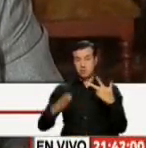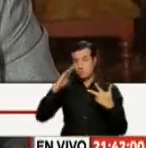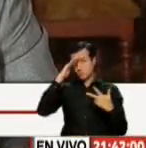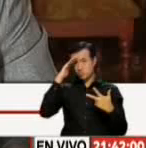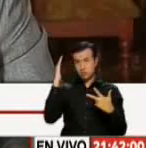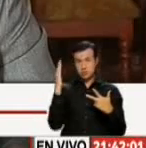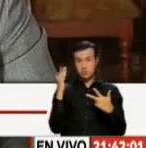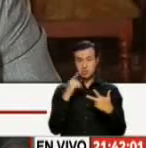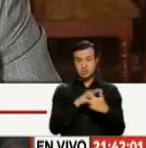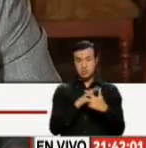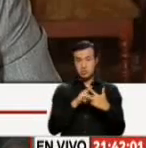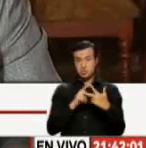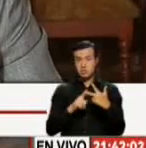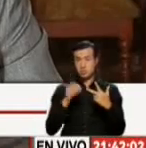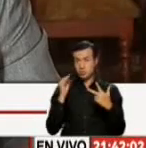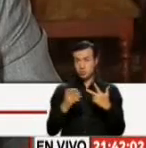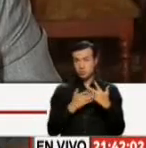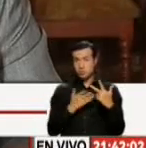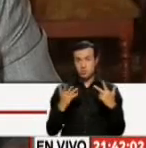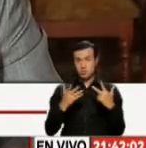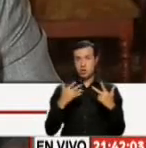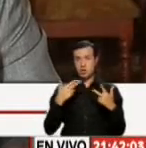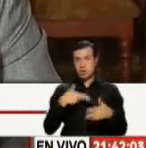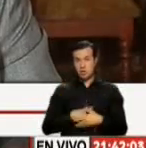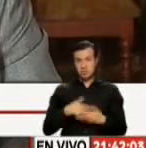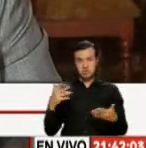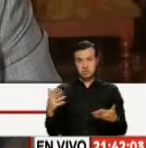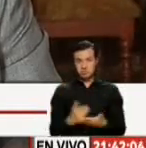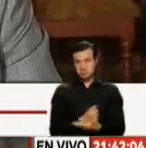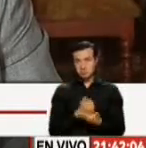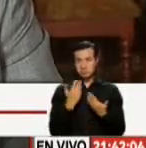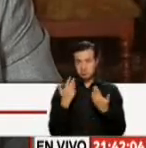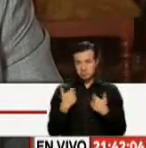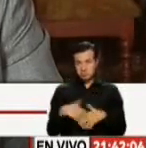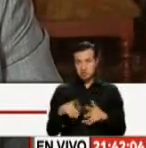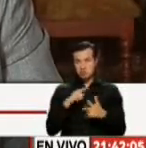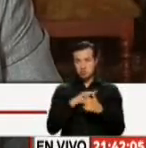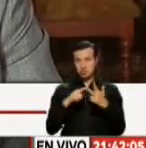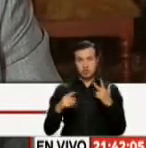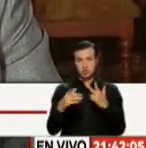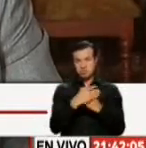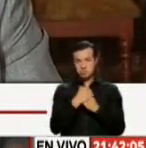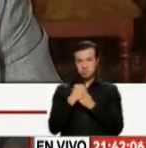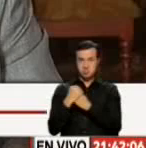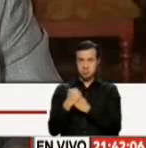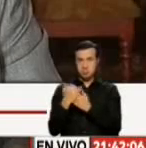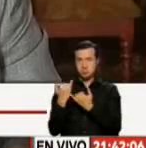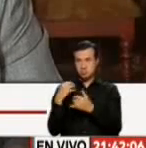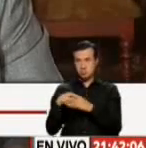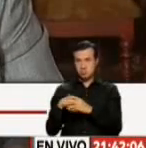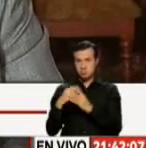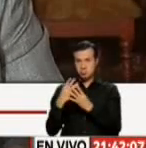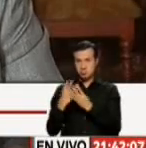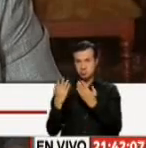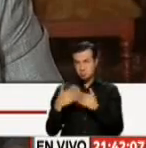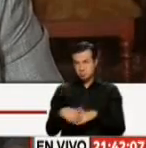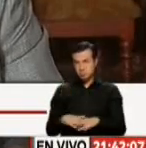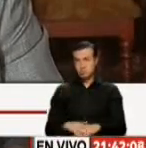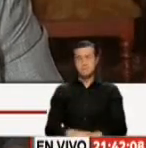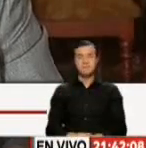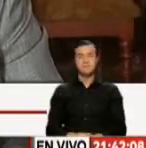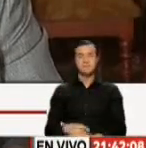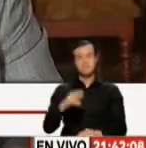3 policías que estuvieron en el incidente, se les ha quitado las armas. Están ellos aislados en este momento. Y